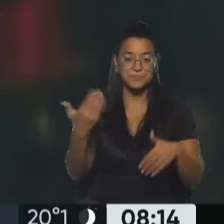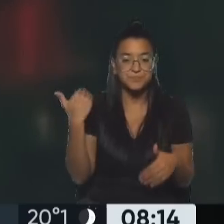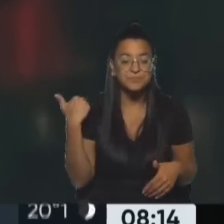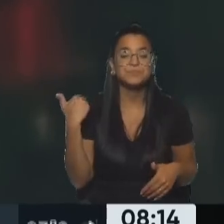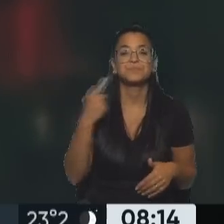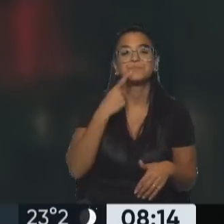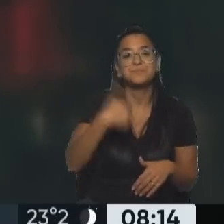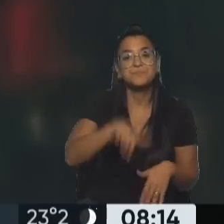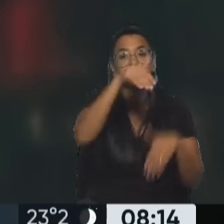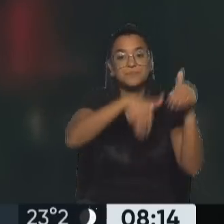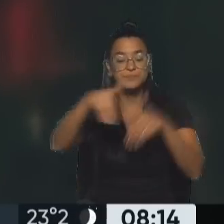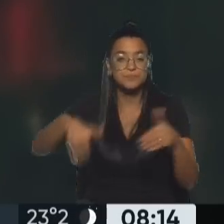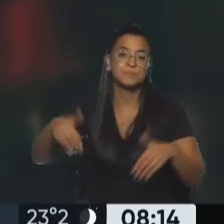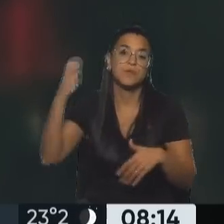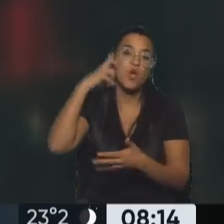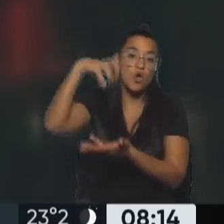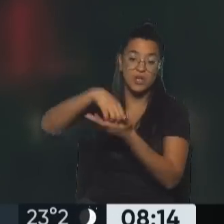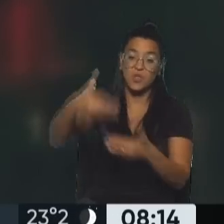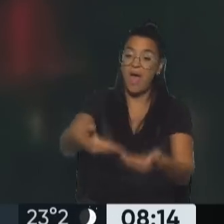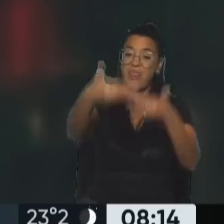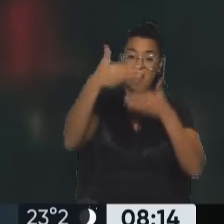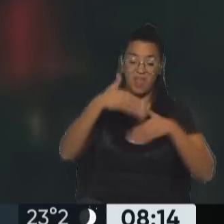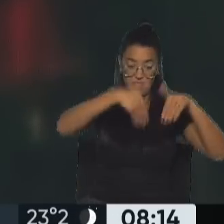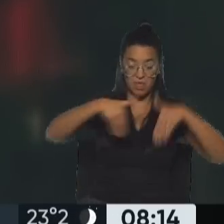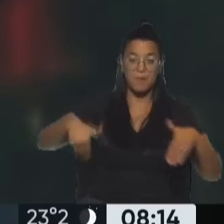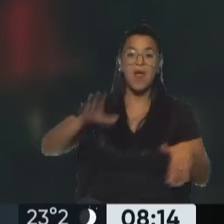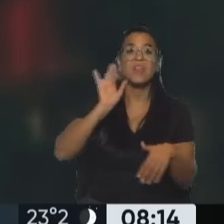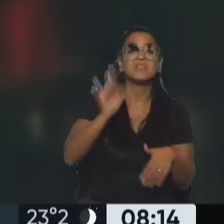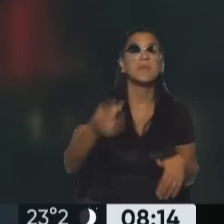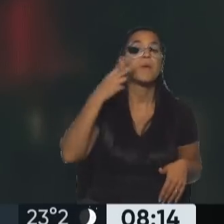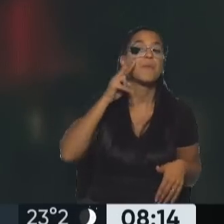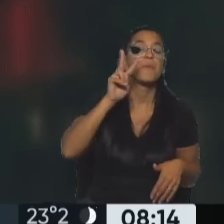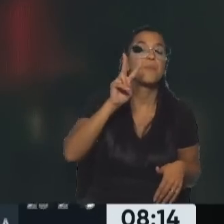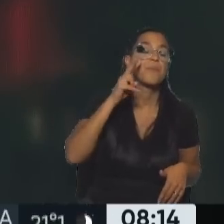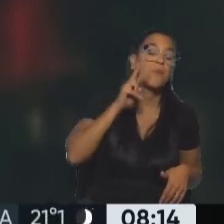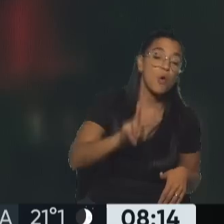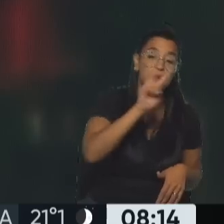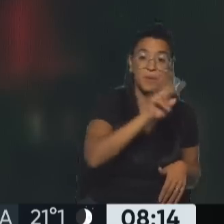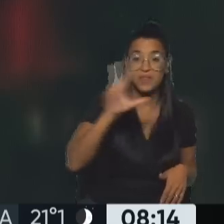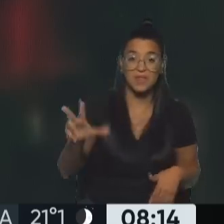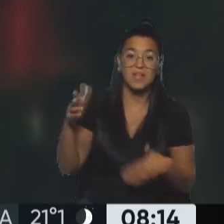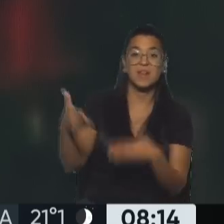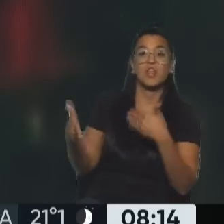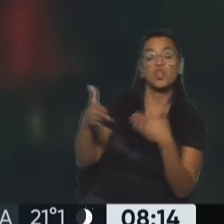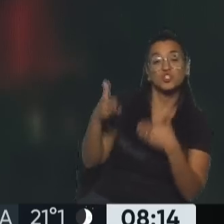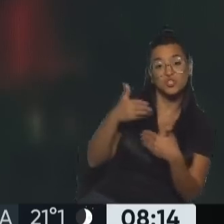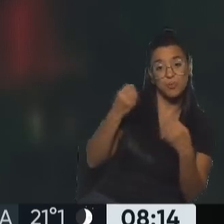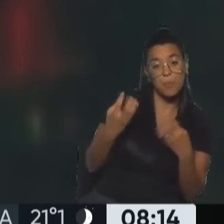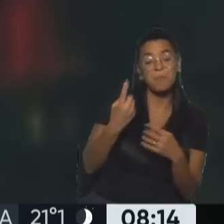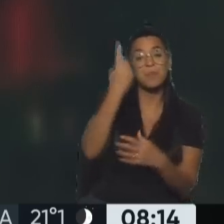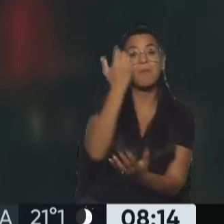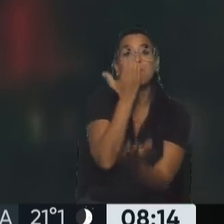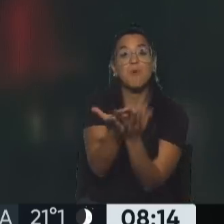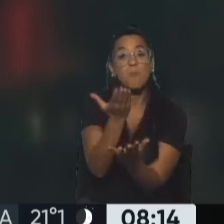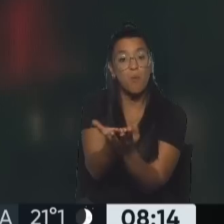iba a votar en El Congreso el adelantamiento para diciembre del 2023 un retroceso porque bueno la primera propuesta